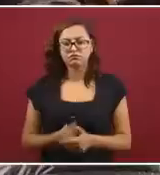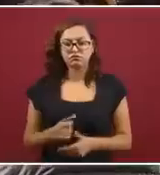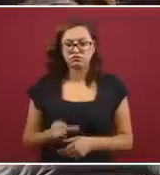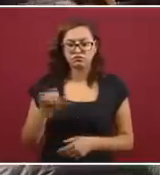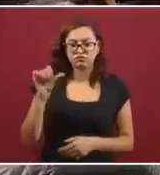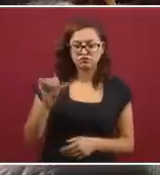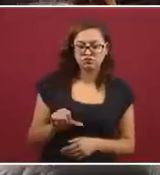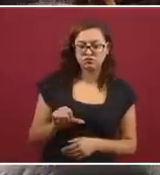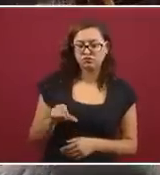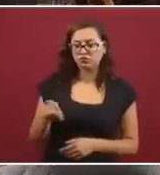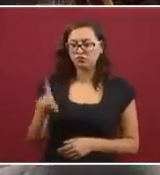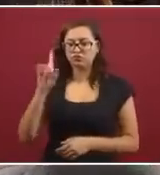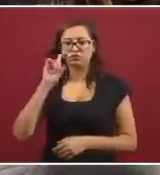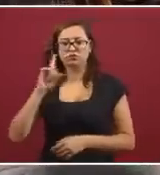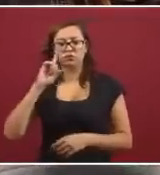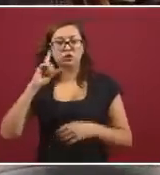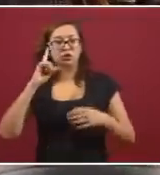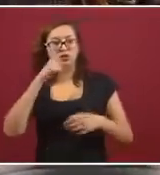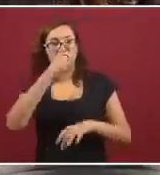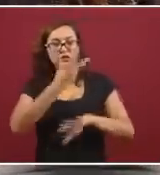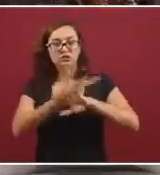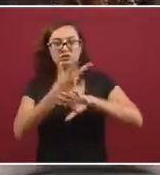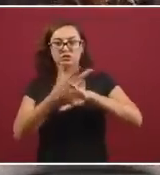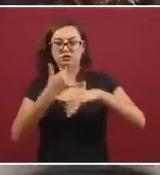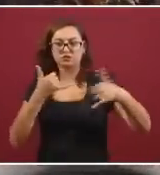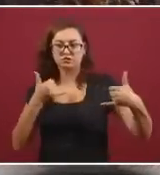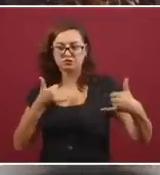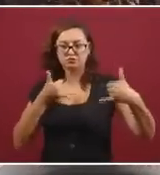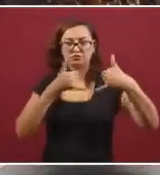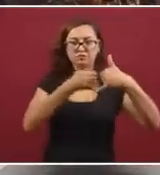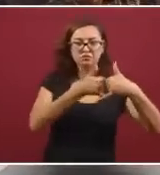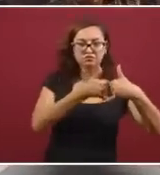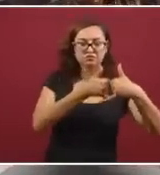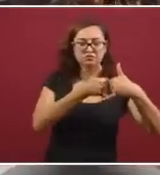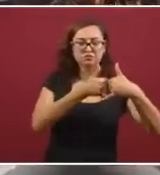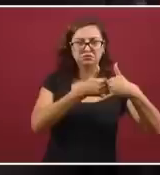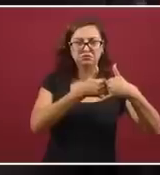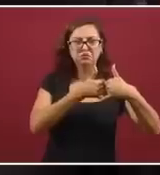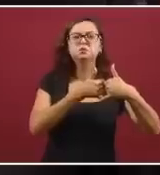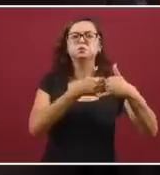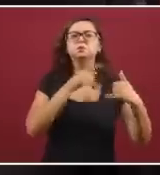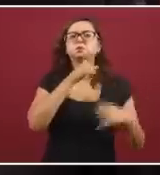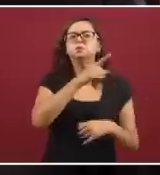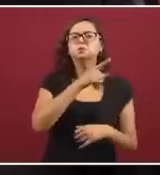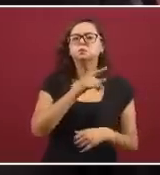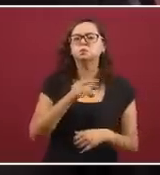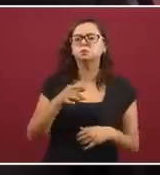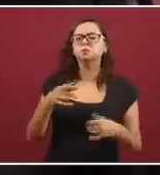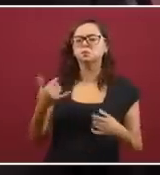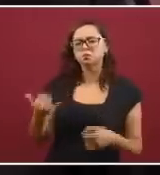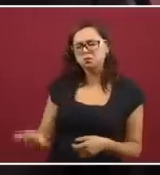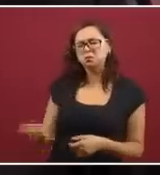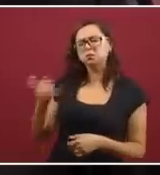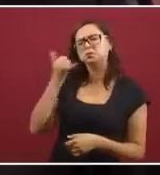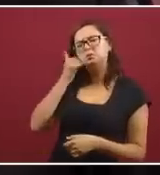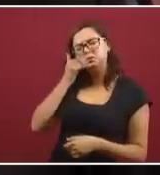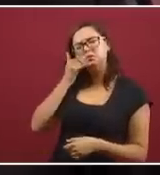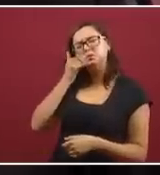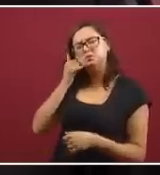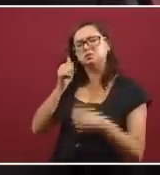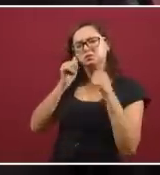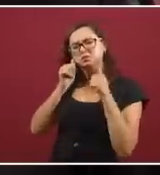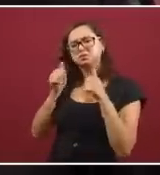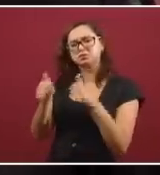representantes de eeuu lo atiende le contestan el teléfono